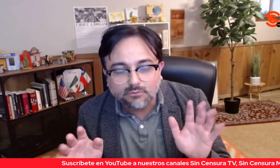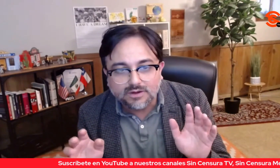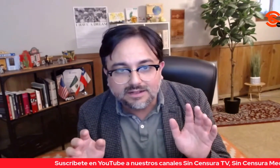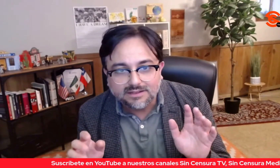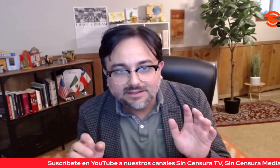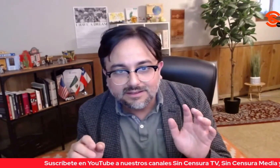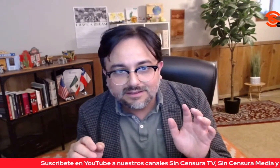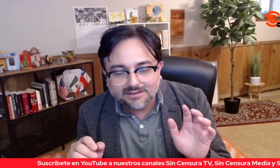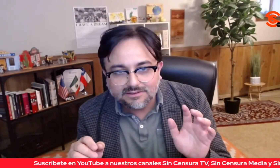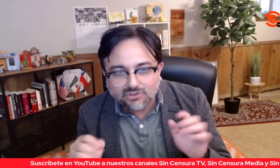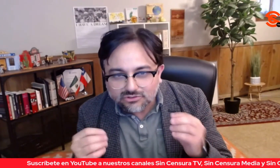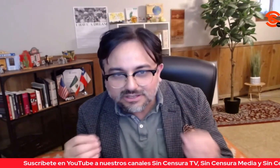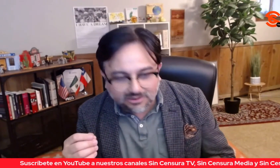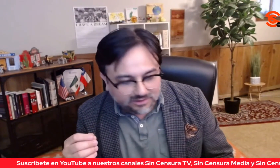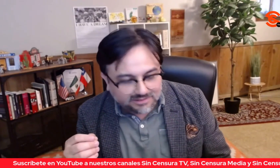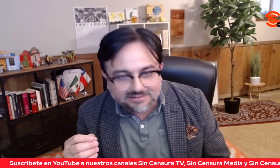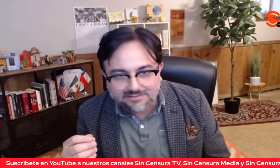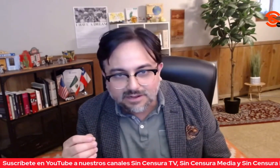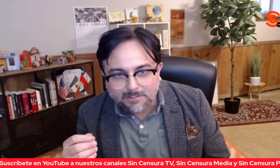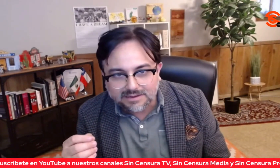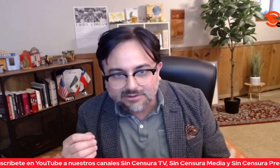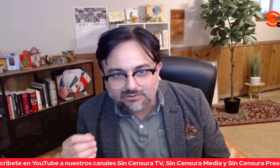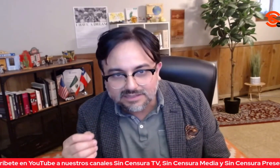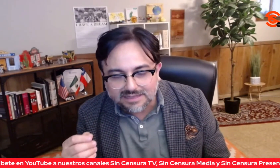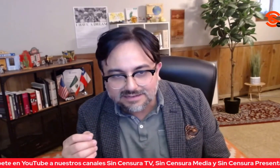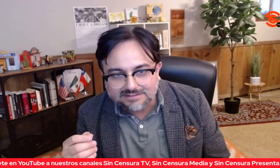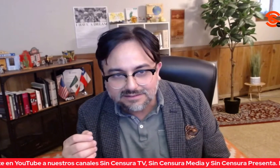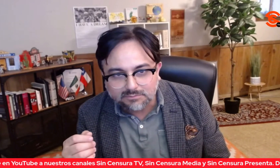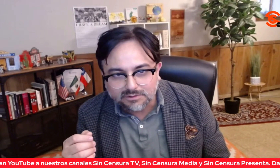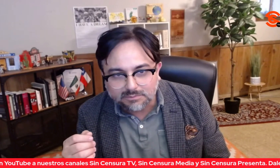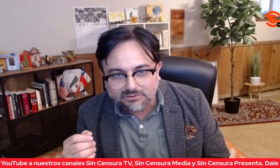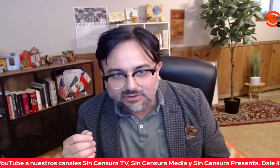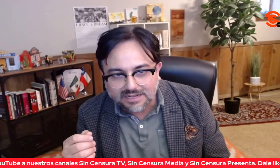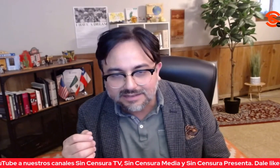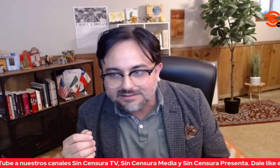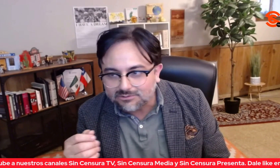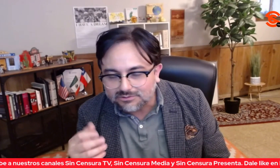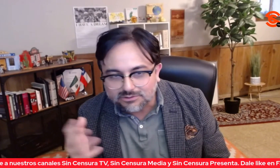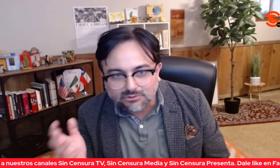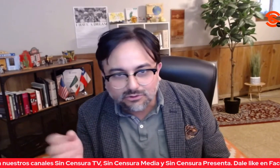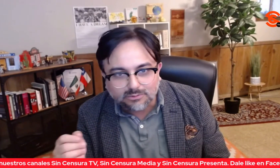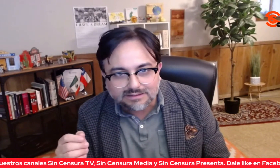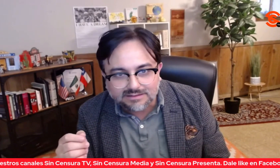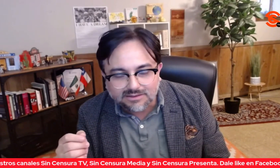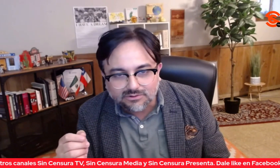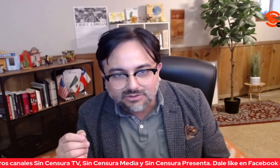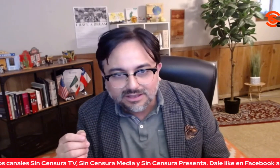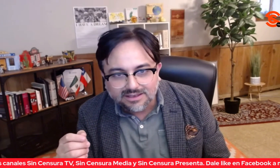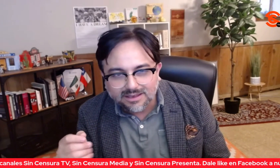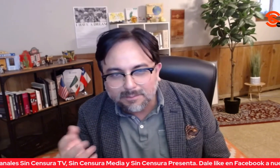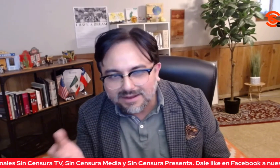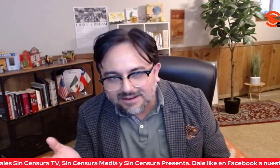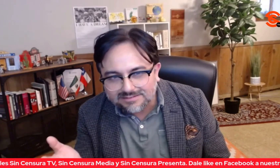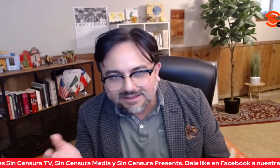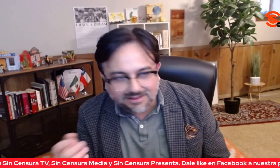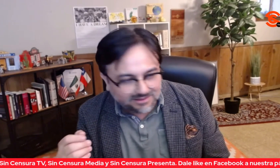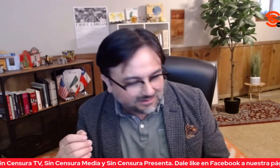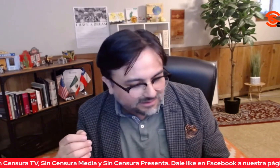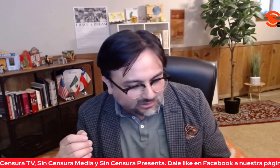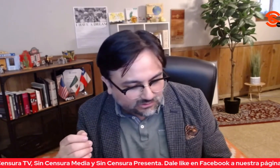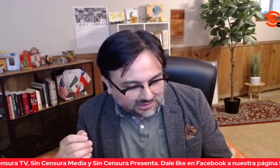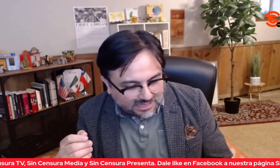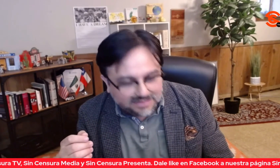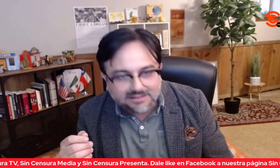Radio Fórmula. Yo sí creo que existe una peligrosidad en este tipo de personajes y sus discursos vacíos que apelan a